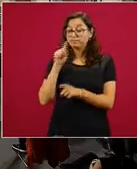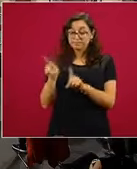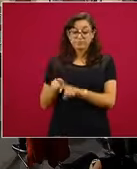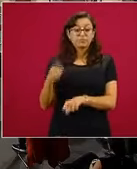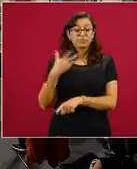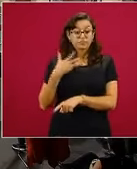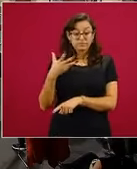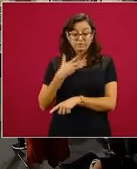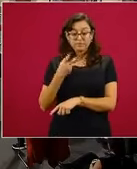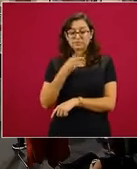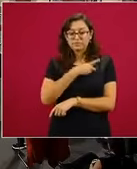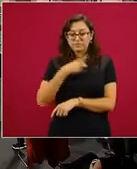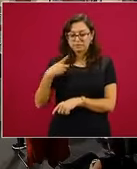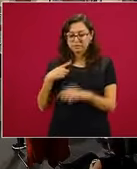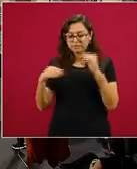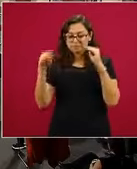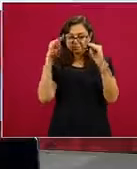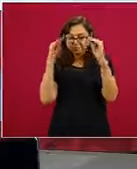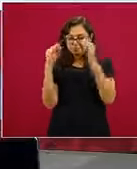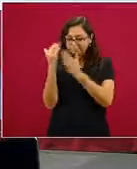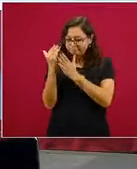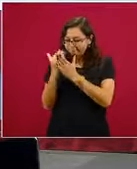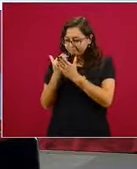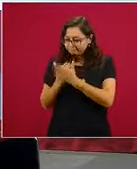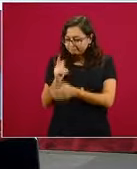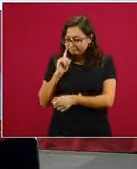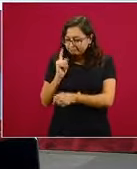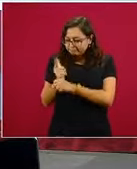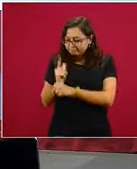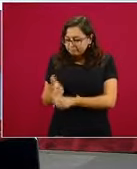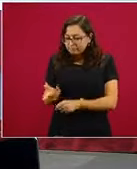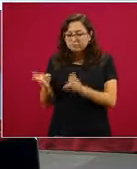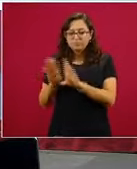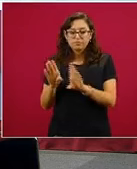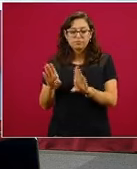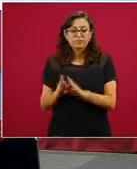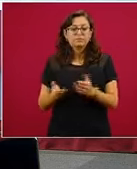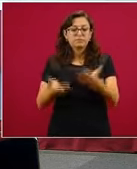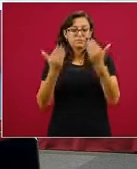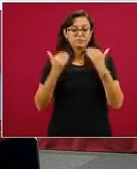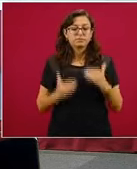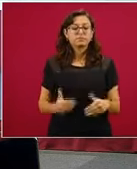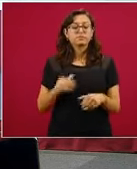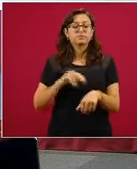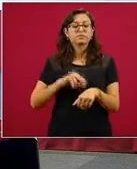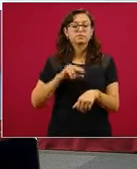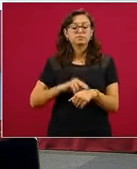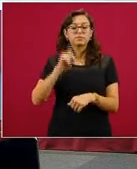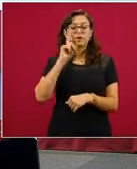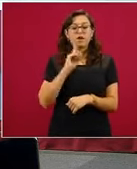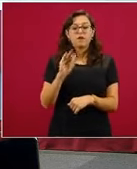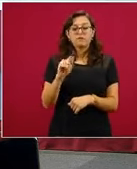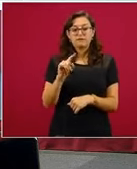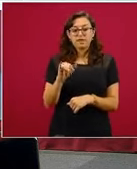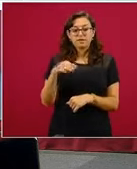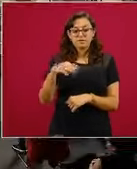también de mantener estrategias de diagnóstico y tratamiento. A continuación, la doctora Fátima Luna hablará más